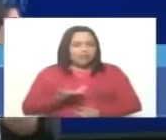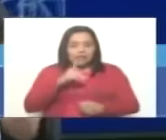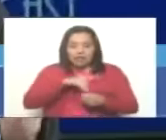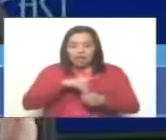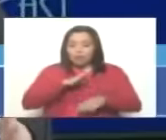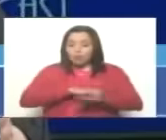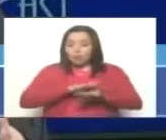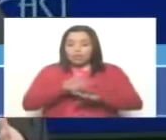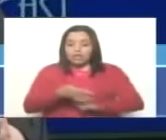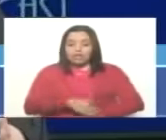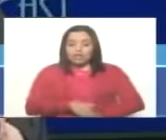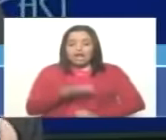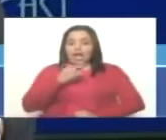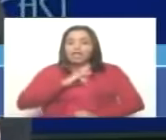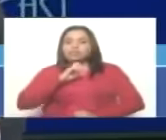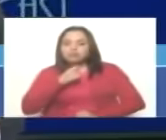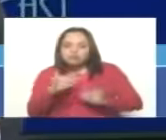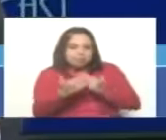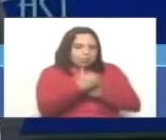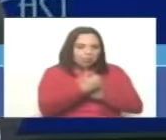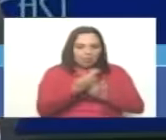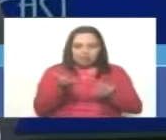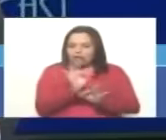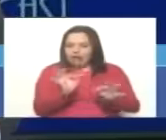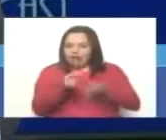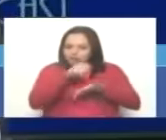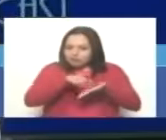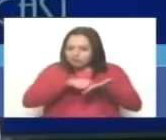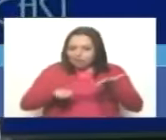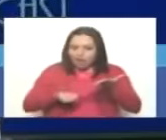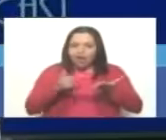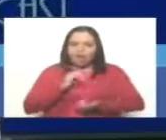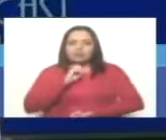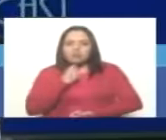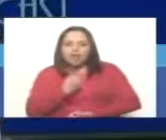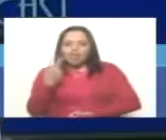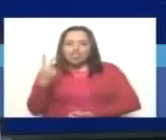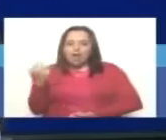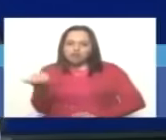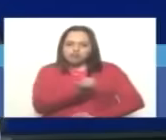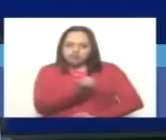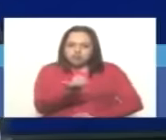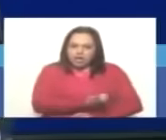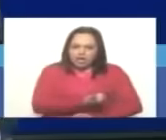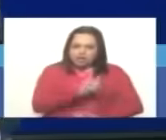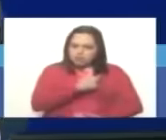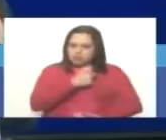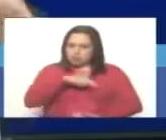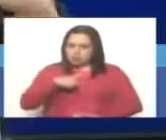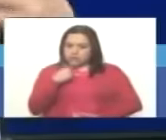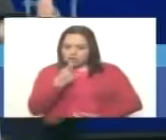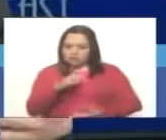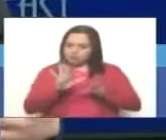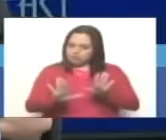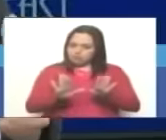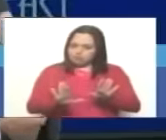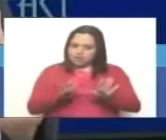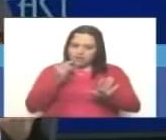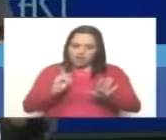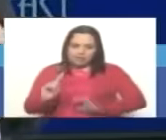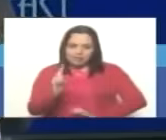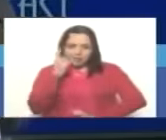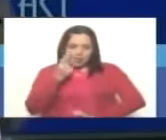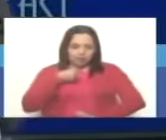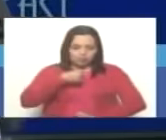fue ocultado. Claro. Fue ocultado de que él recibió 2 puñaladas. Entonces ahí nosotros dijimos. Entonces está la primera rueda de prensa